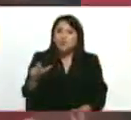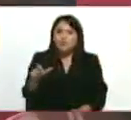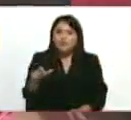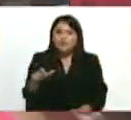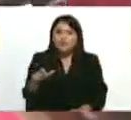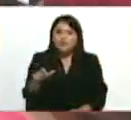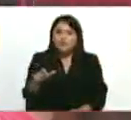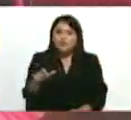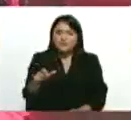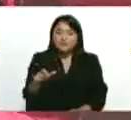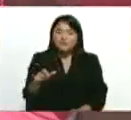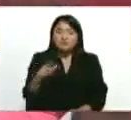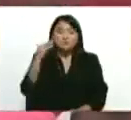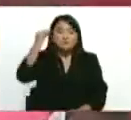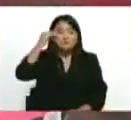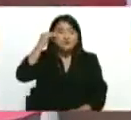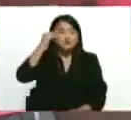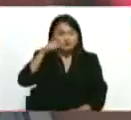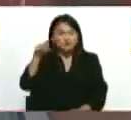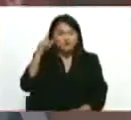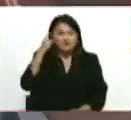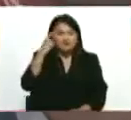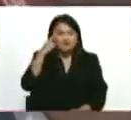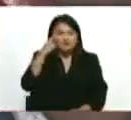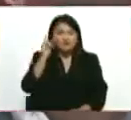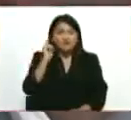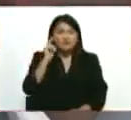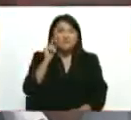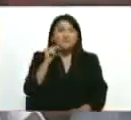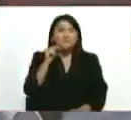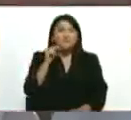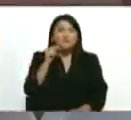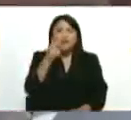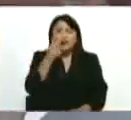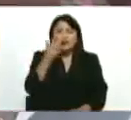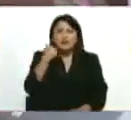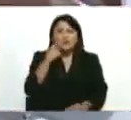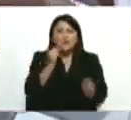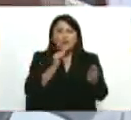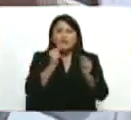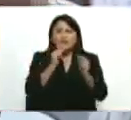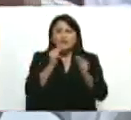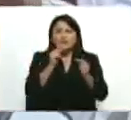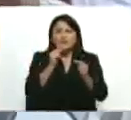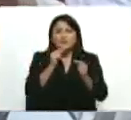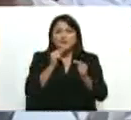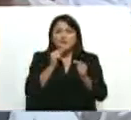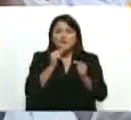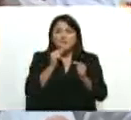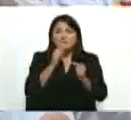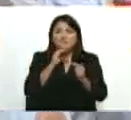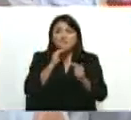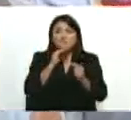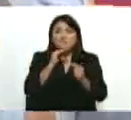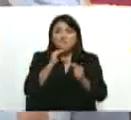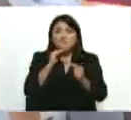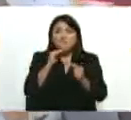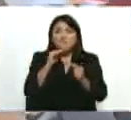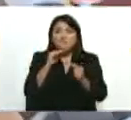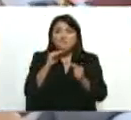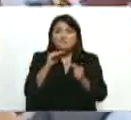el que crea que esto, ustedes escucharon de un debate ayer, nadie, ¿verdad? Eso como que,